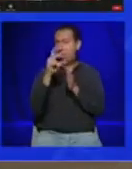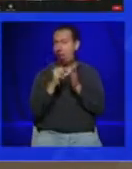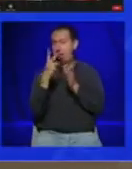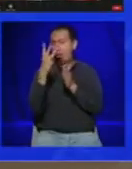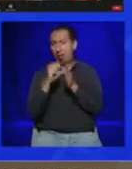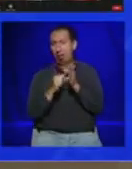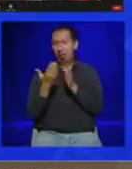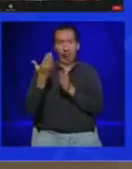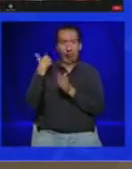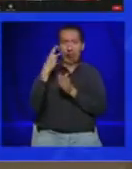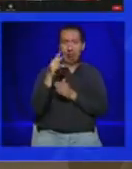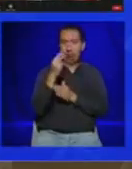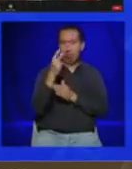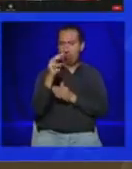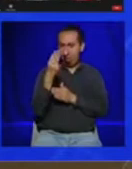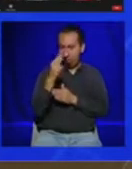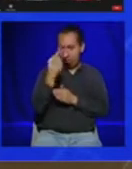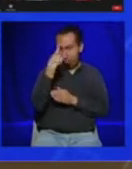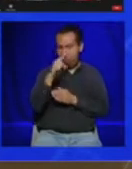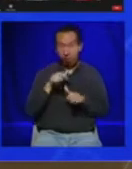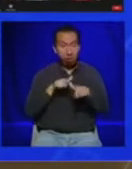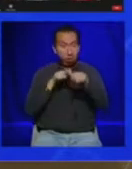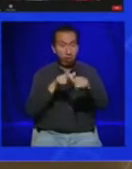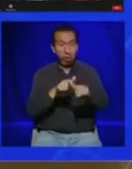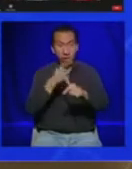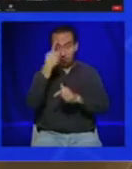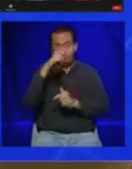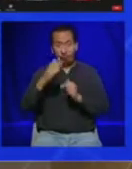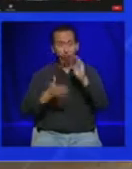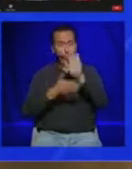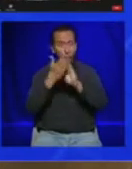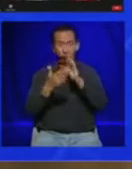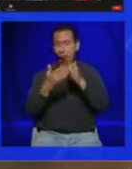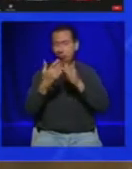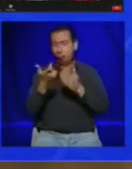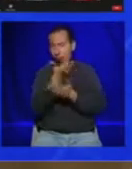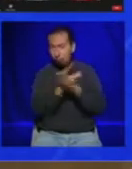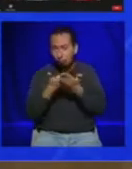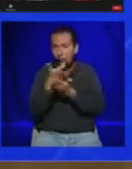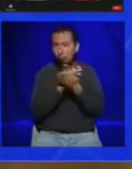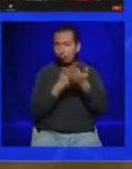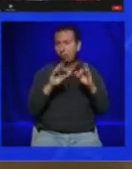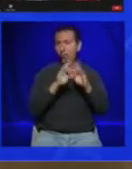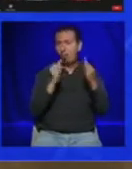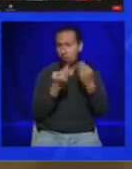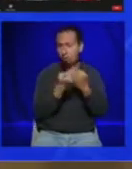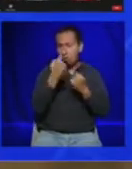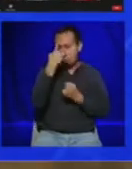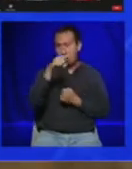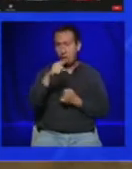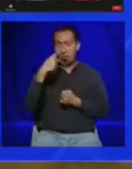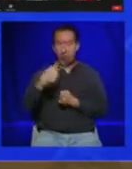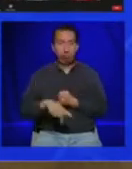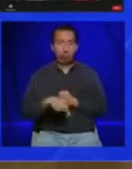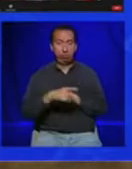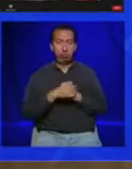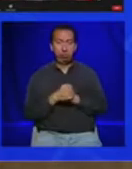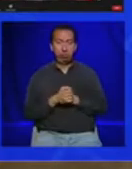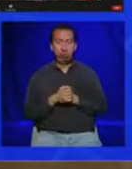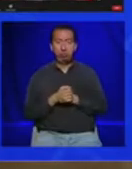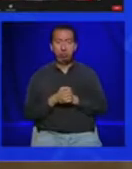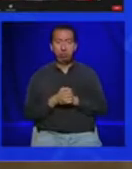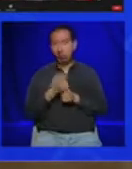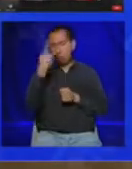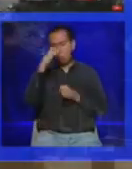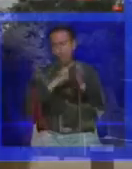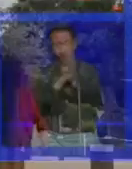para esta reactivación económica de nuestro Estado. Y es un plan estratégico e integral que busca impulsar a las familias